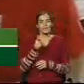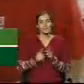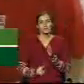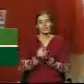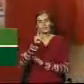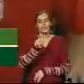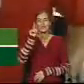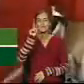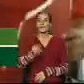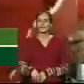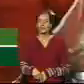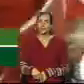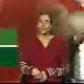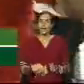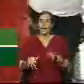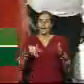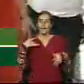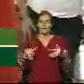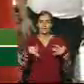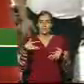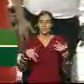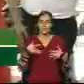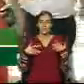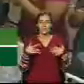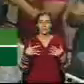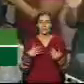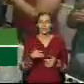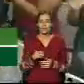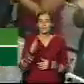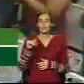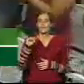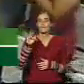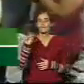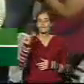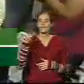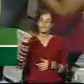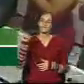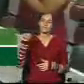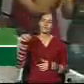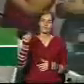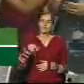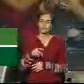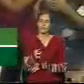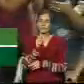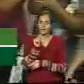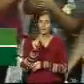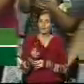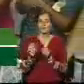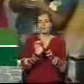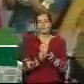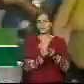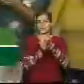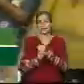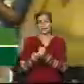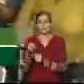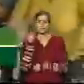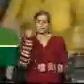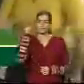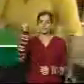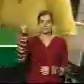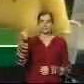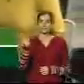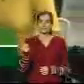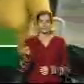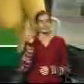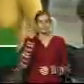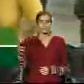desarrollar también la actividad bufalina y pesquera en el Delta. ¡Pa'lante,